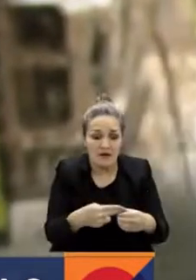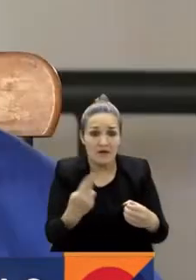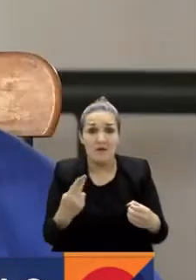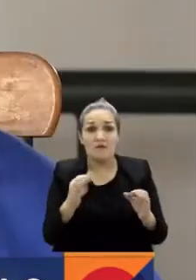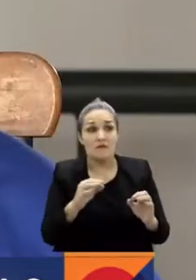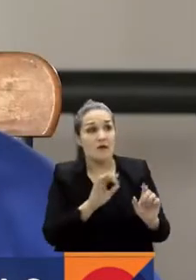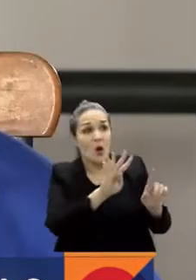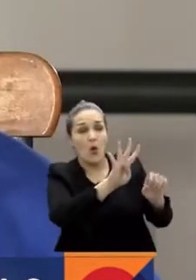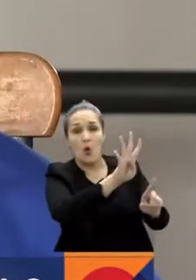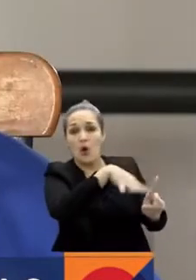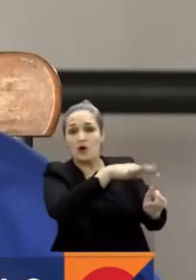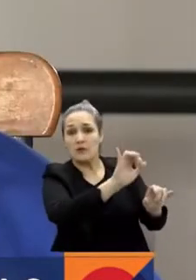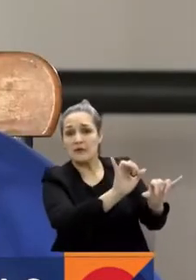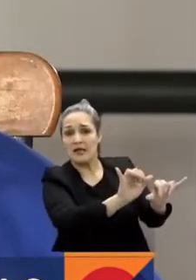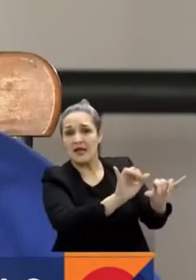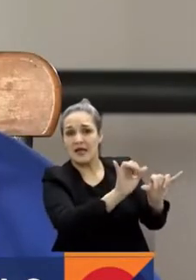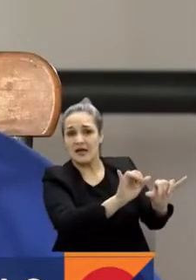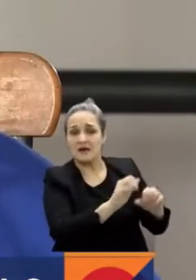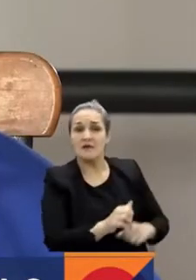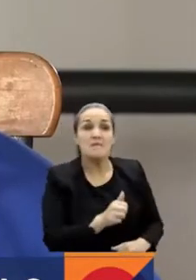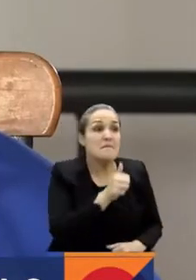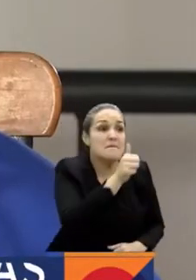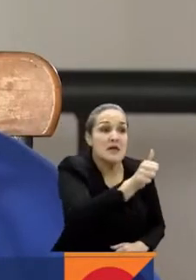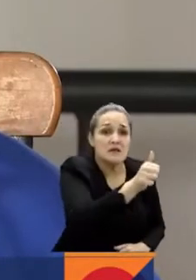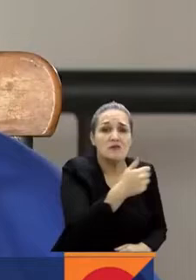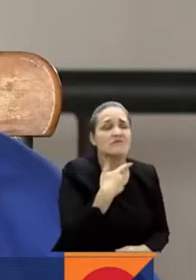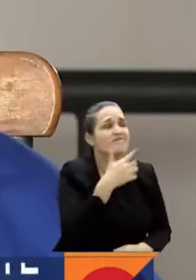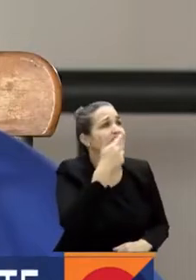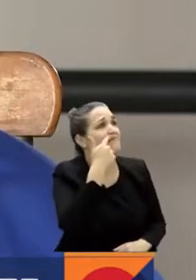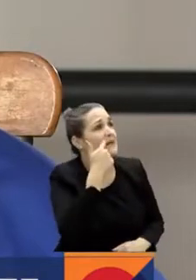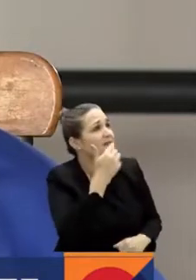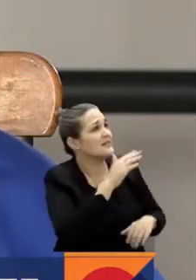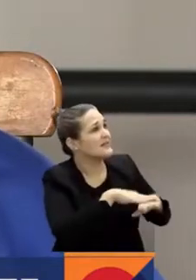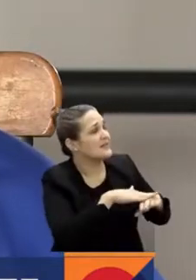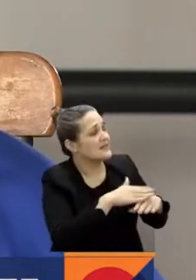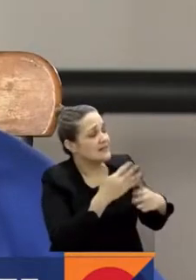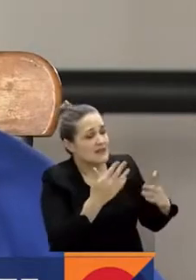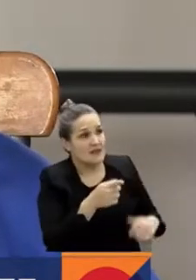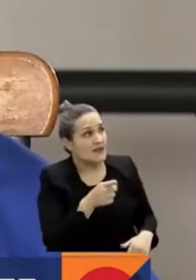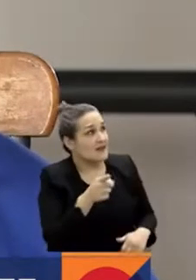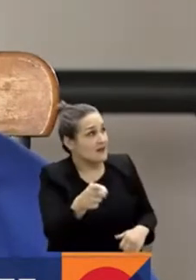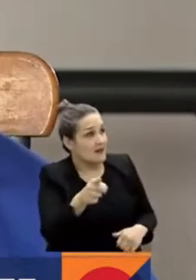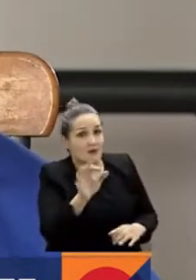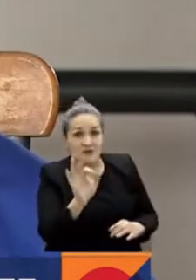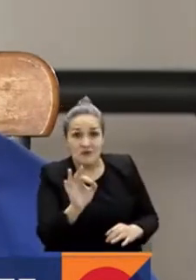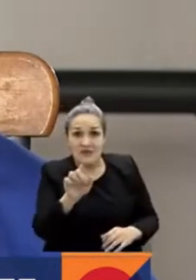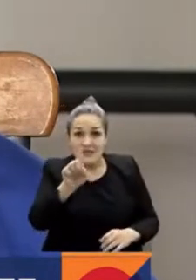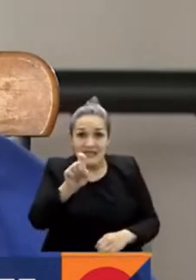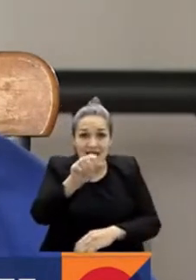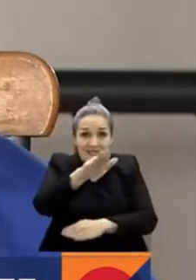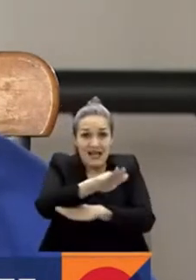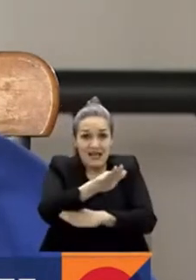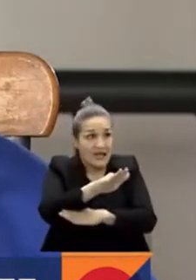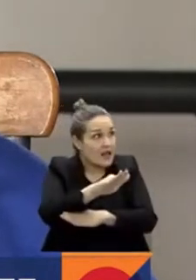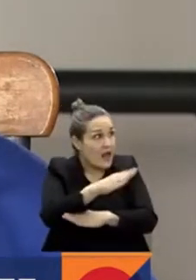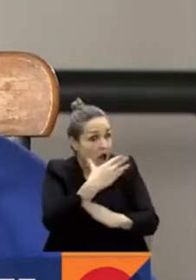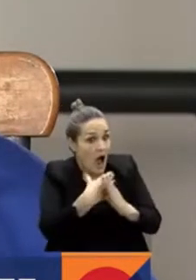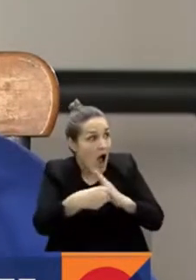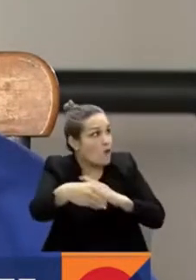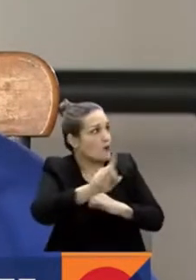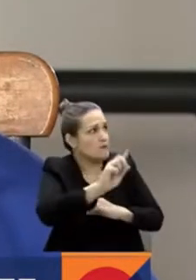4 meses. Él incluso en algunas ocasiones me hablaba, Stephanie, de que allá a las 6 de la tarde no podía haber un policía por fuera.